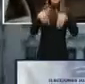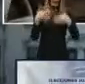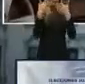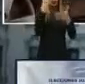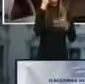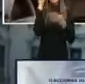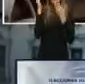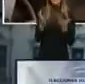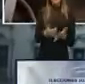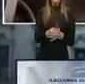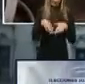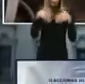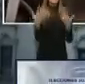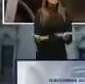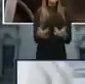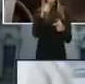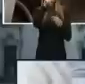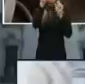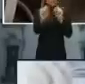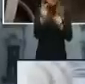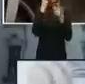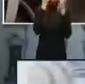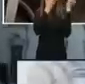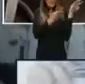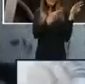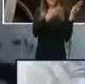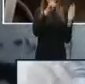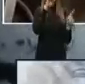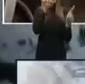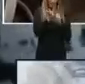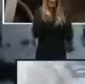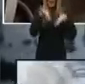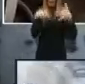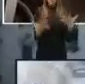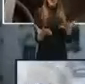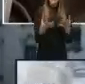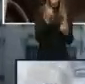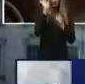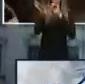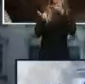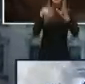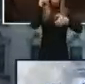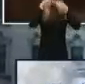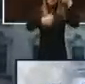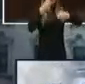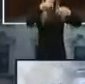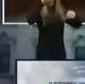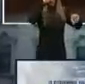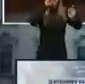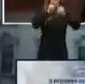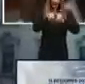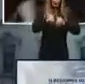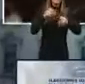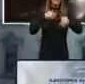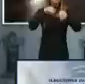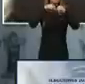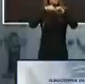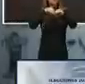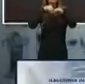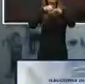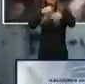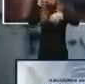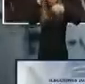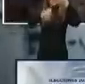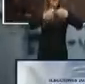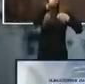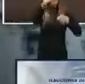reflejado. Así que ahí podemos observar también cómo algunos conductores también se unen a esta celebración, como usted lo observa